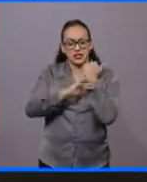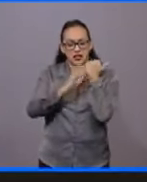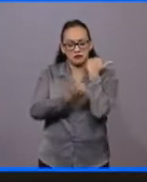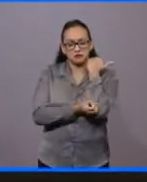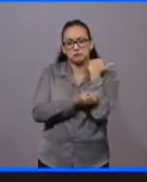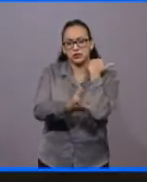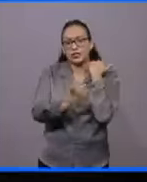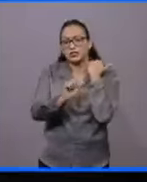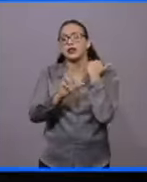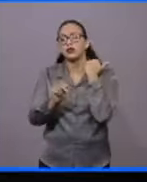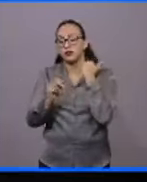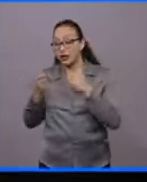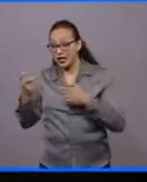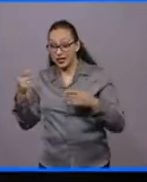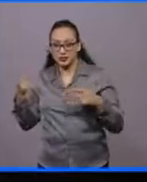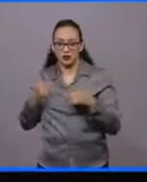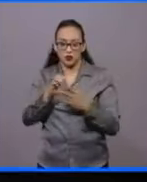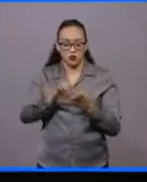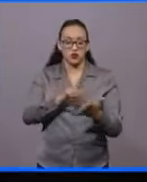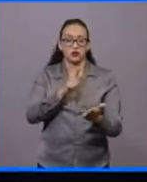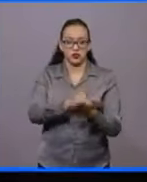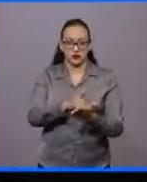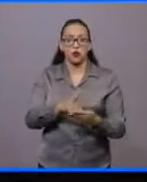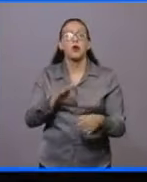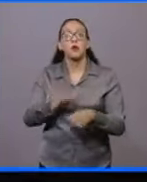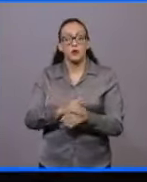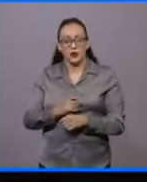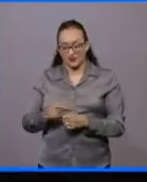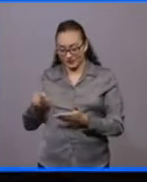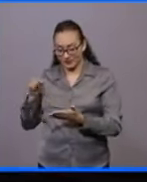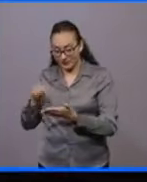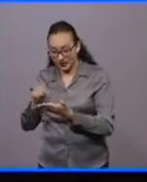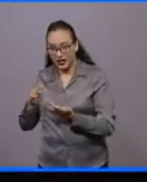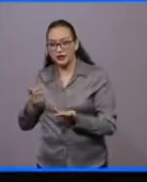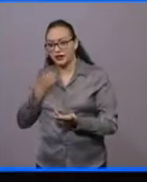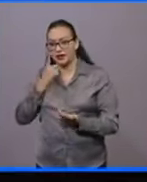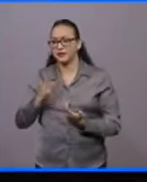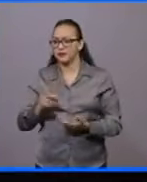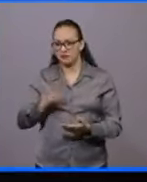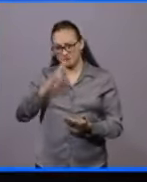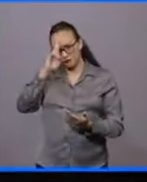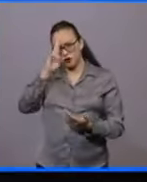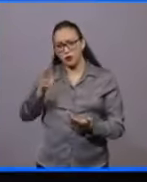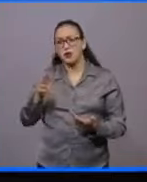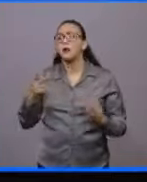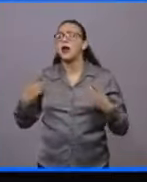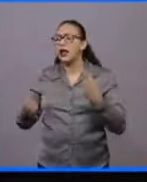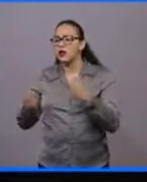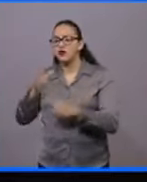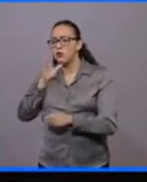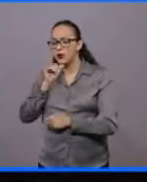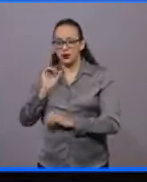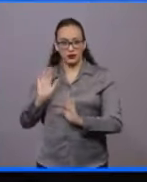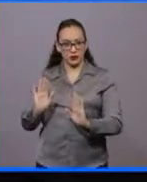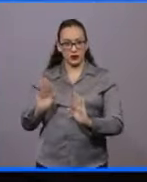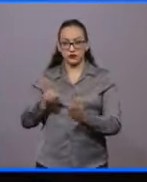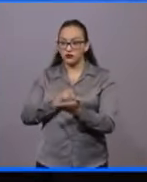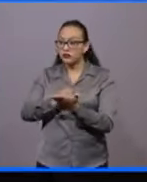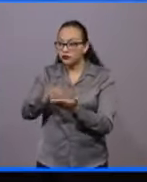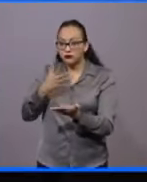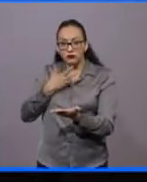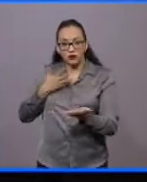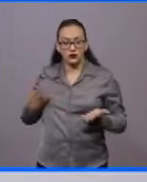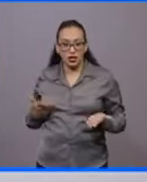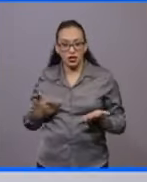embarazo son inconstitucionales, ya que violan los derechos a la dignidad humana, a la autonomía reproductiva, al libre desarrollo